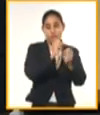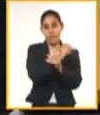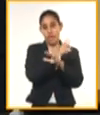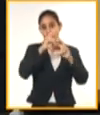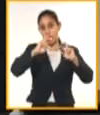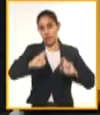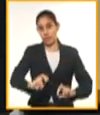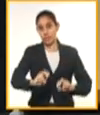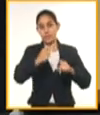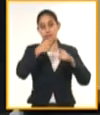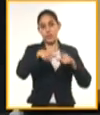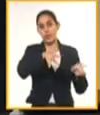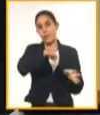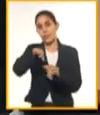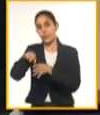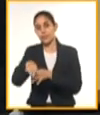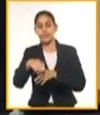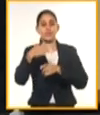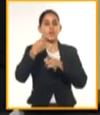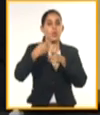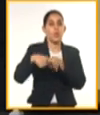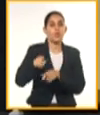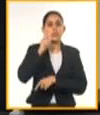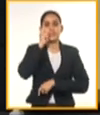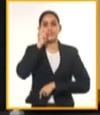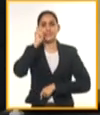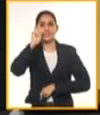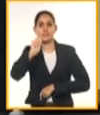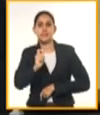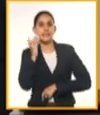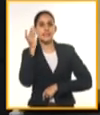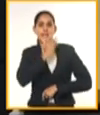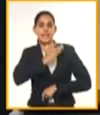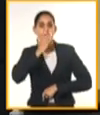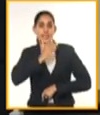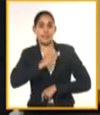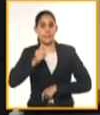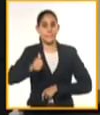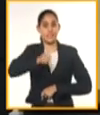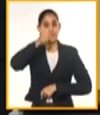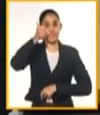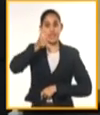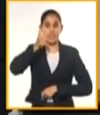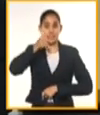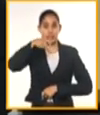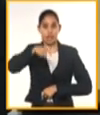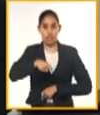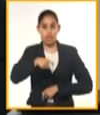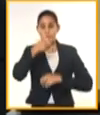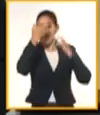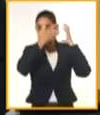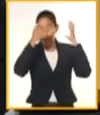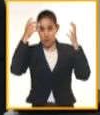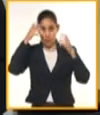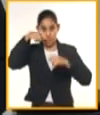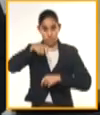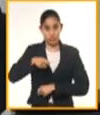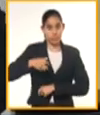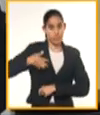show, pero que está medio que acabando con su país, Javier Milei en Argentina. Y tendremos también una